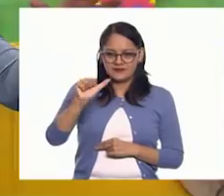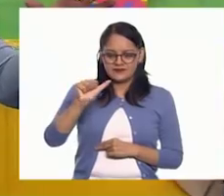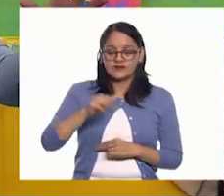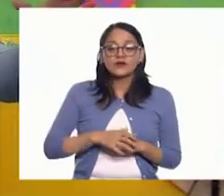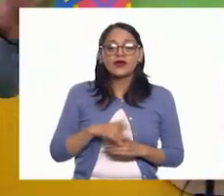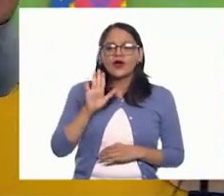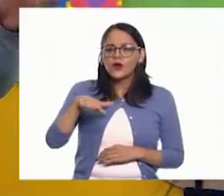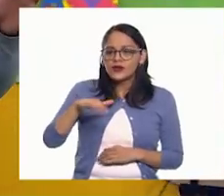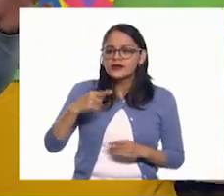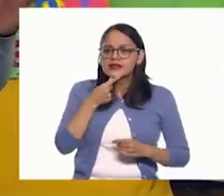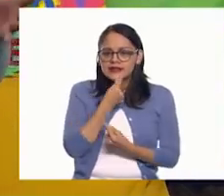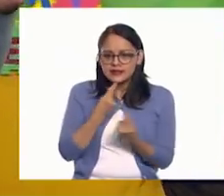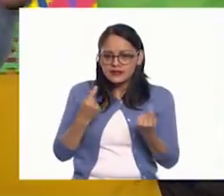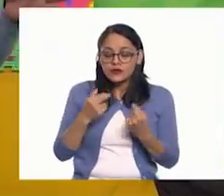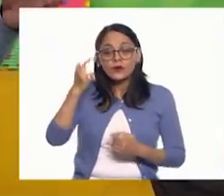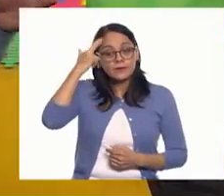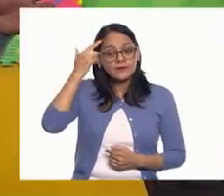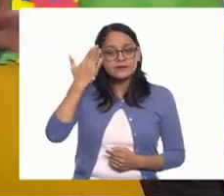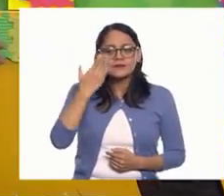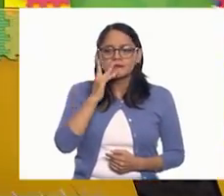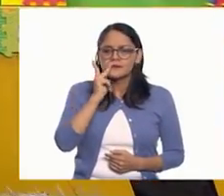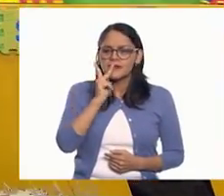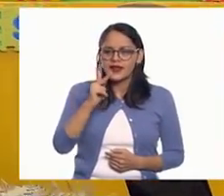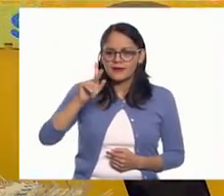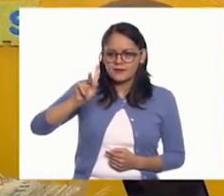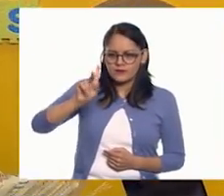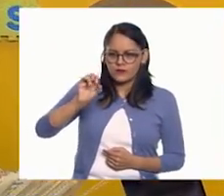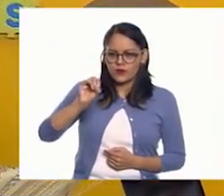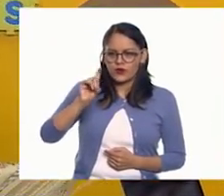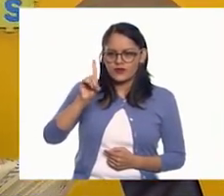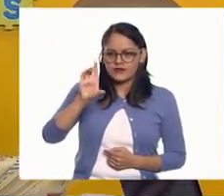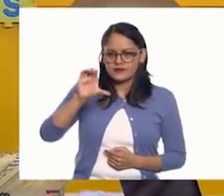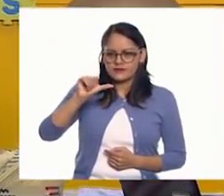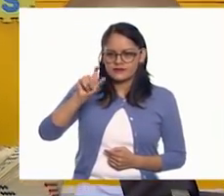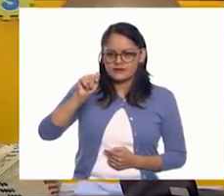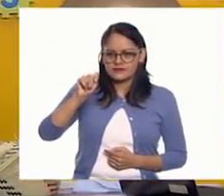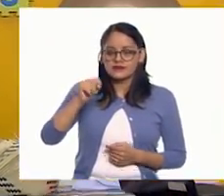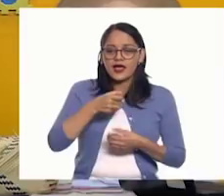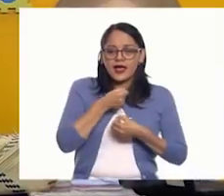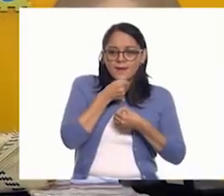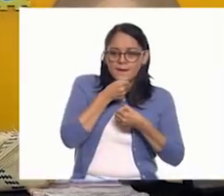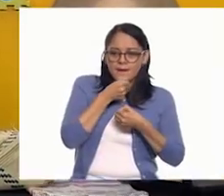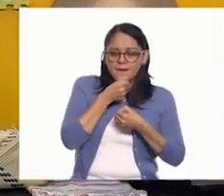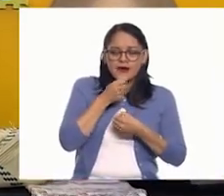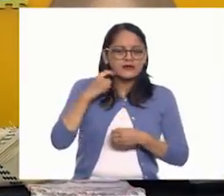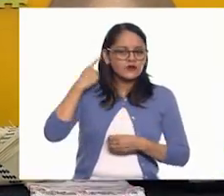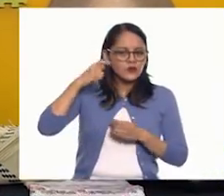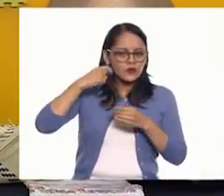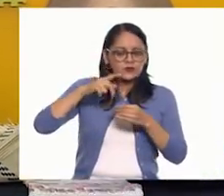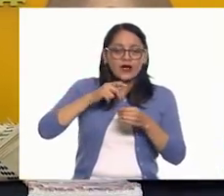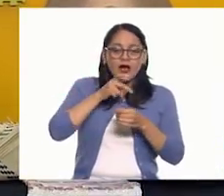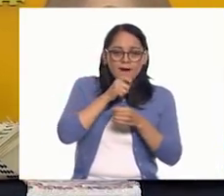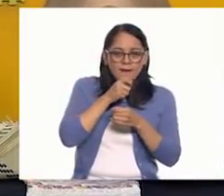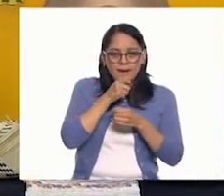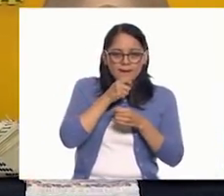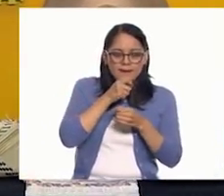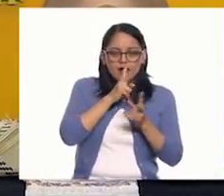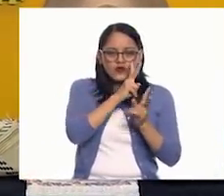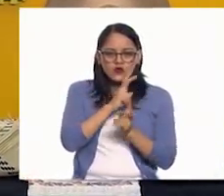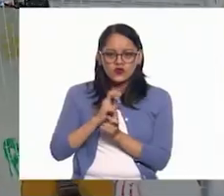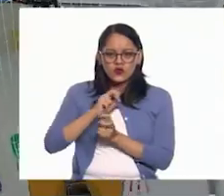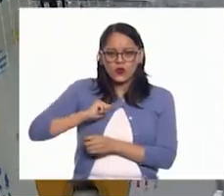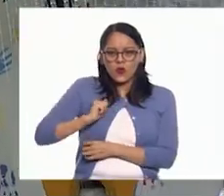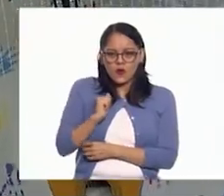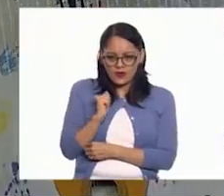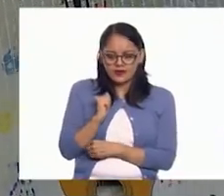a las niñas y los niños que un podcast es un programa que es grabado y lo pueden repetir las veces que así lo deseen en casa. Así es. Ya